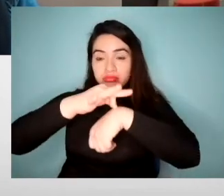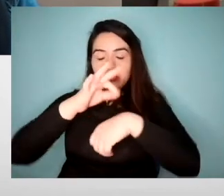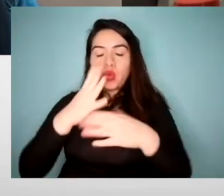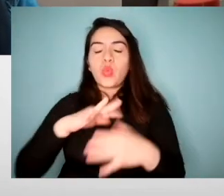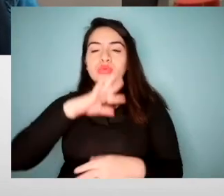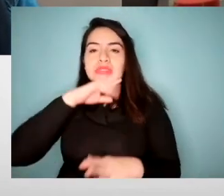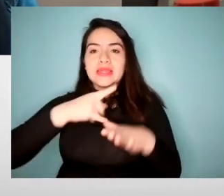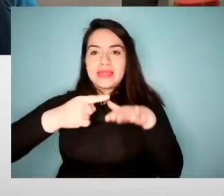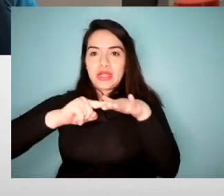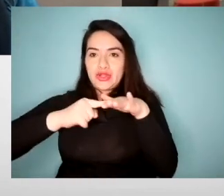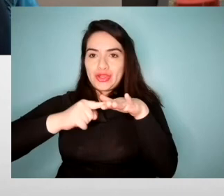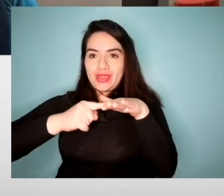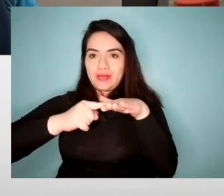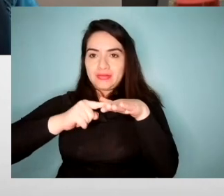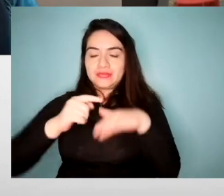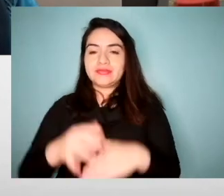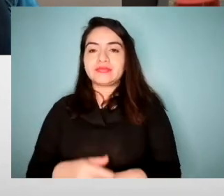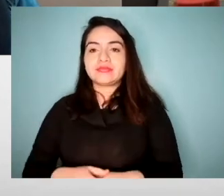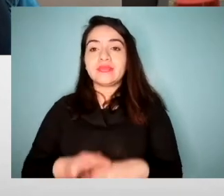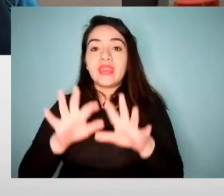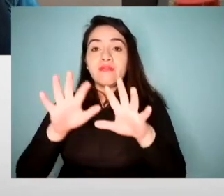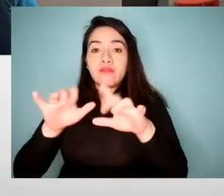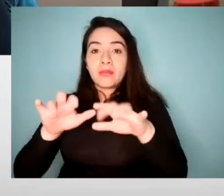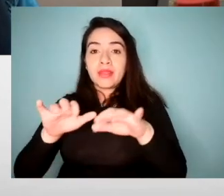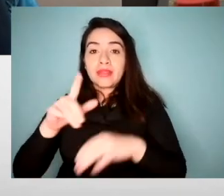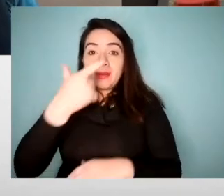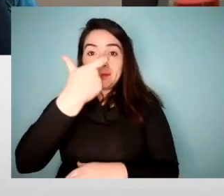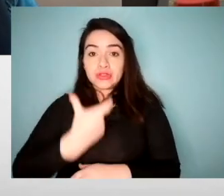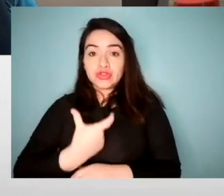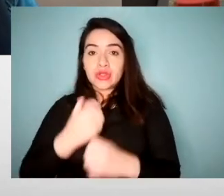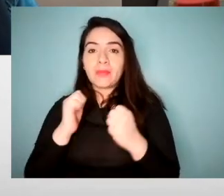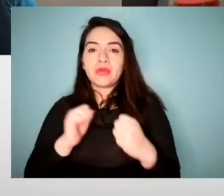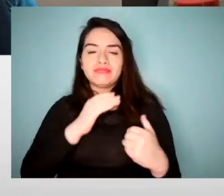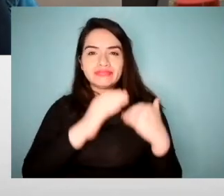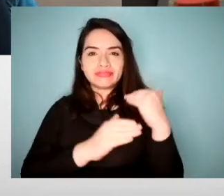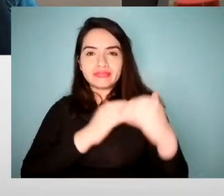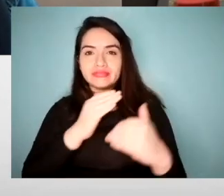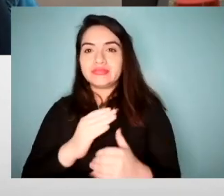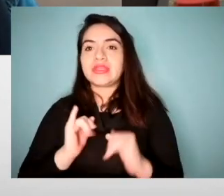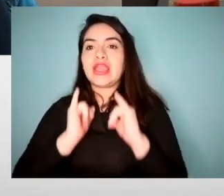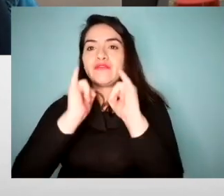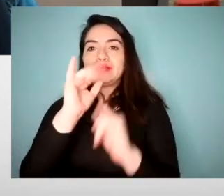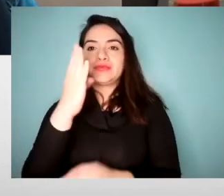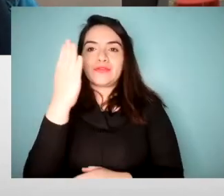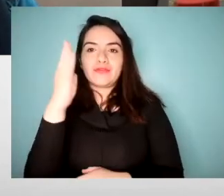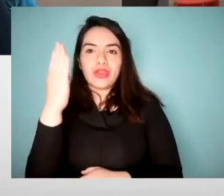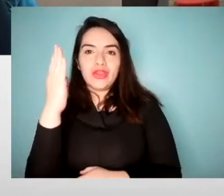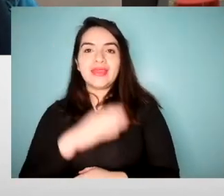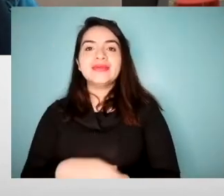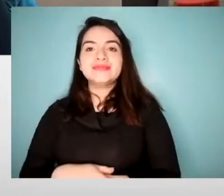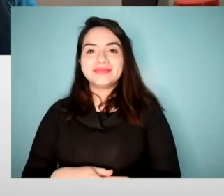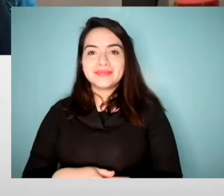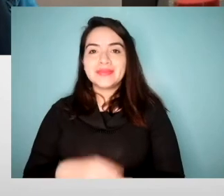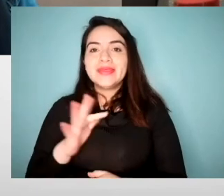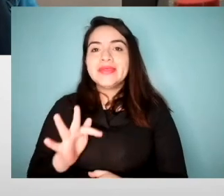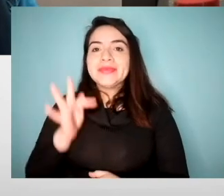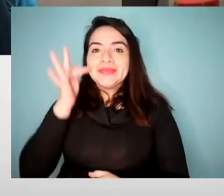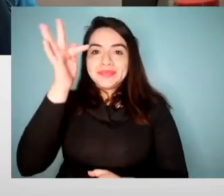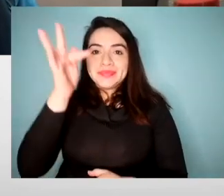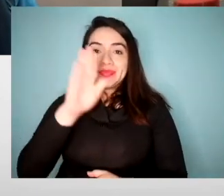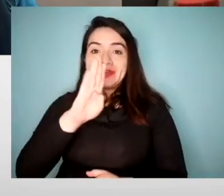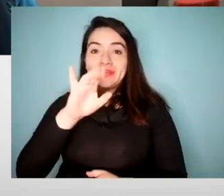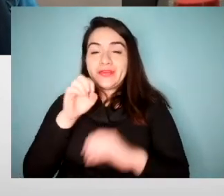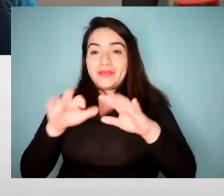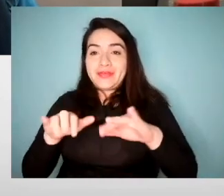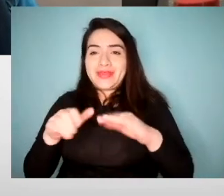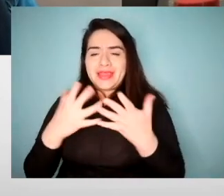informática y logrando tener una persona que pueda procesar la información biológica. Yo creo que el futuro de la bioinformática es amplio. Creo